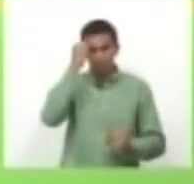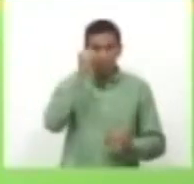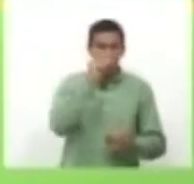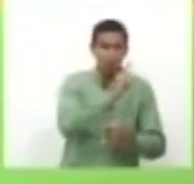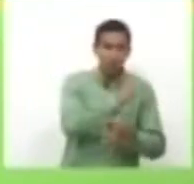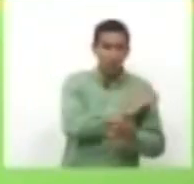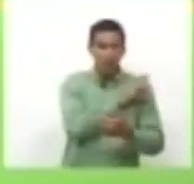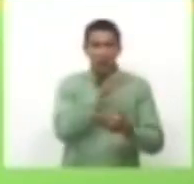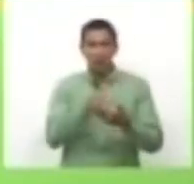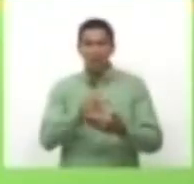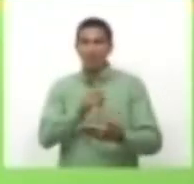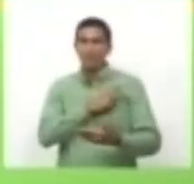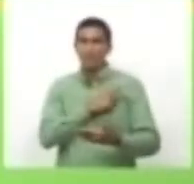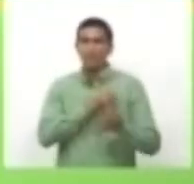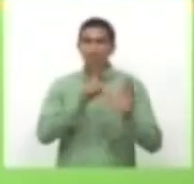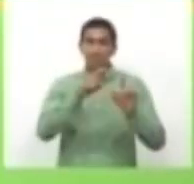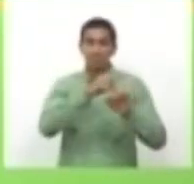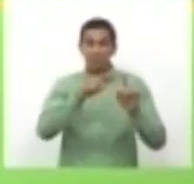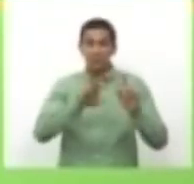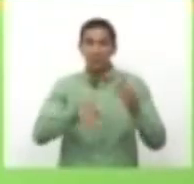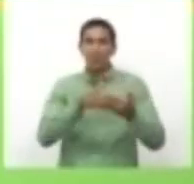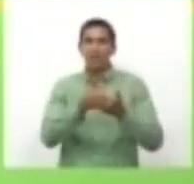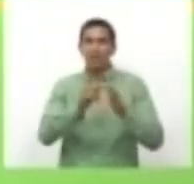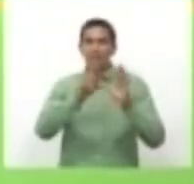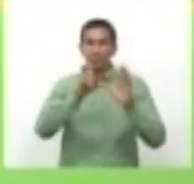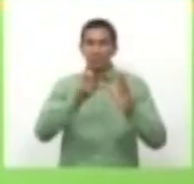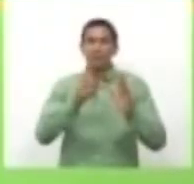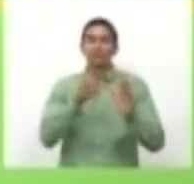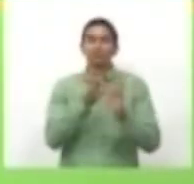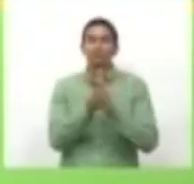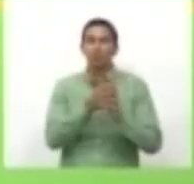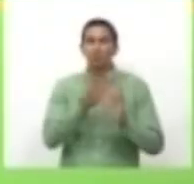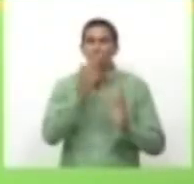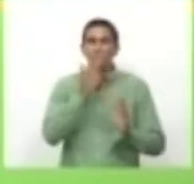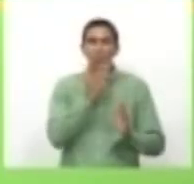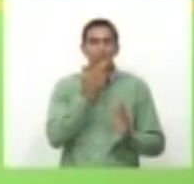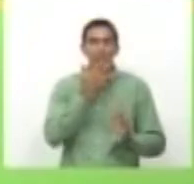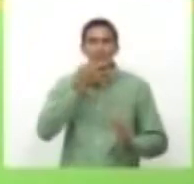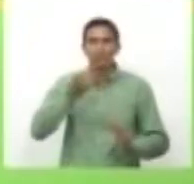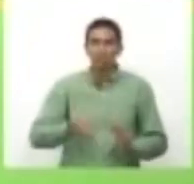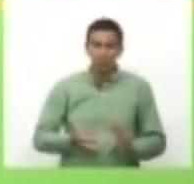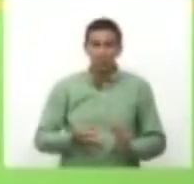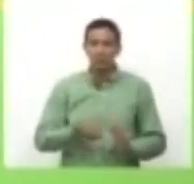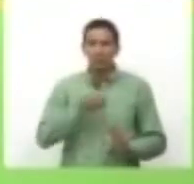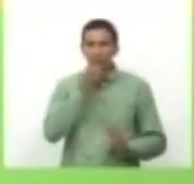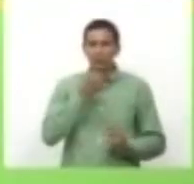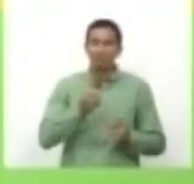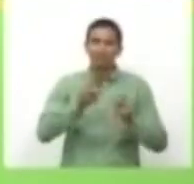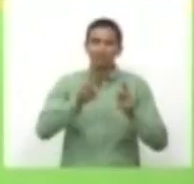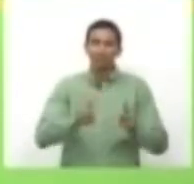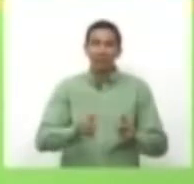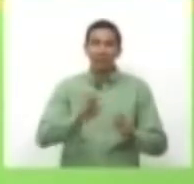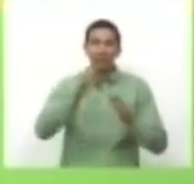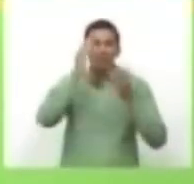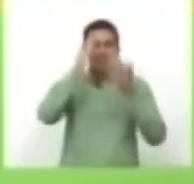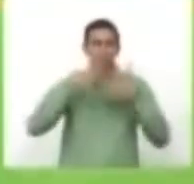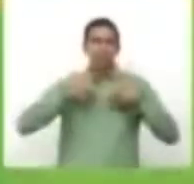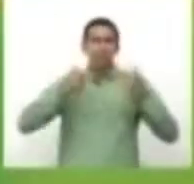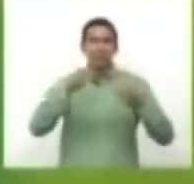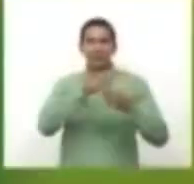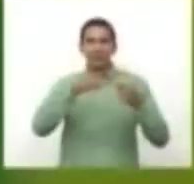de 6:30 a 7 de la noche. Aquí en nuestro compromiso con la verdad, las noticias. Que descansen. Feliz fin de semana.